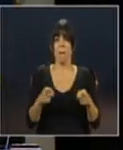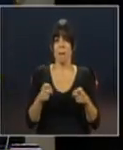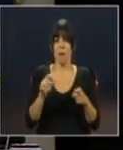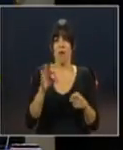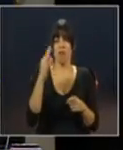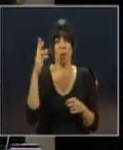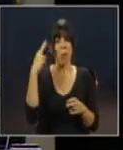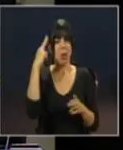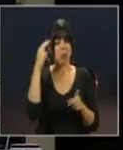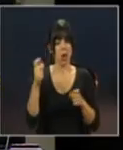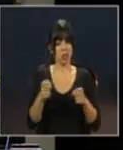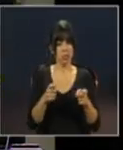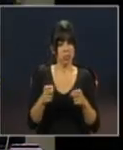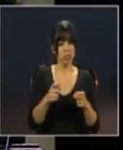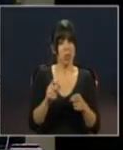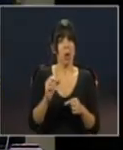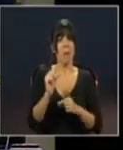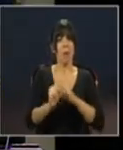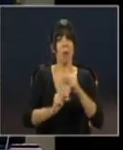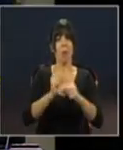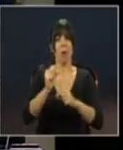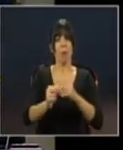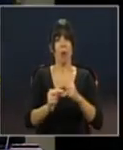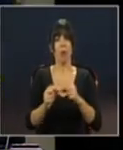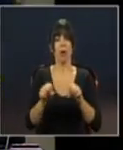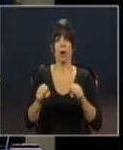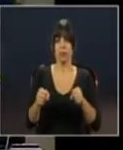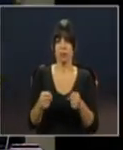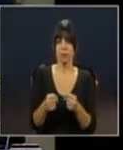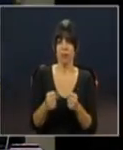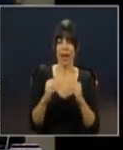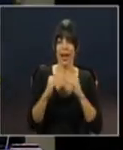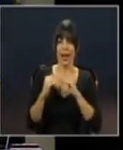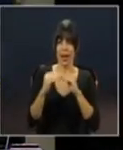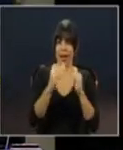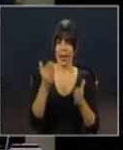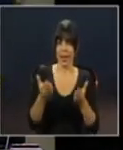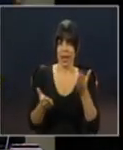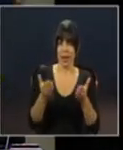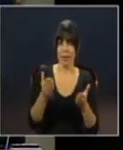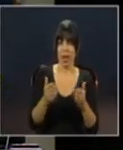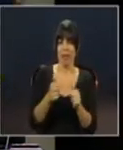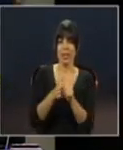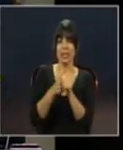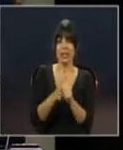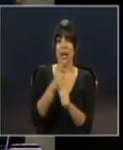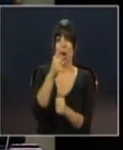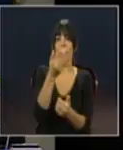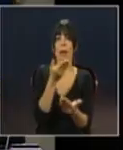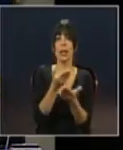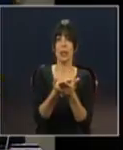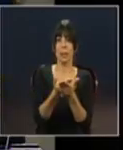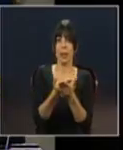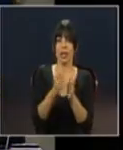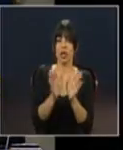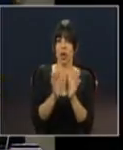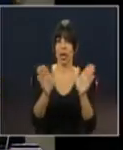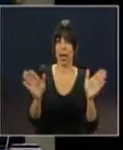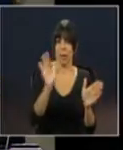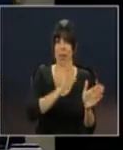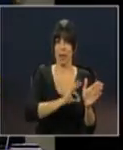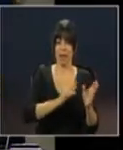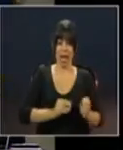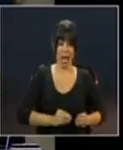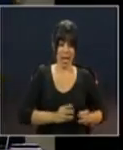en el marco de una propuesta progresiva, moderada, equilibrada y basada en un planteamiento integral donde